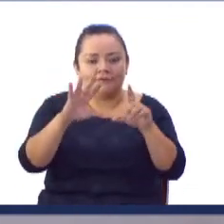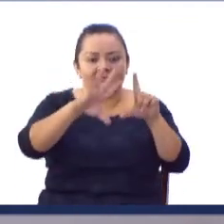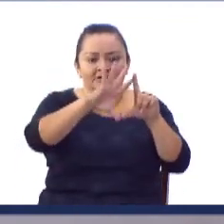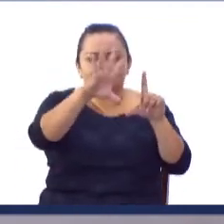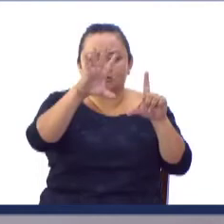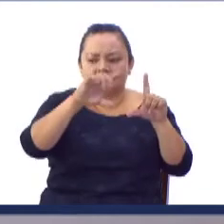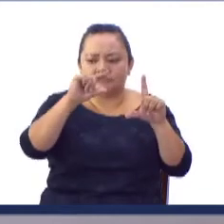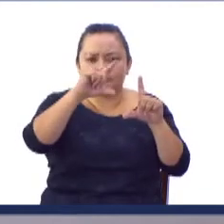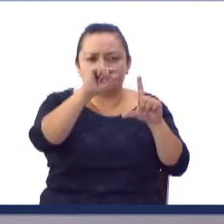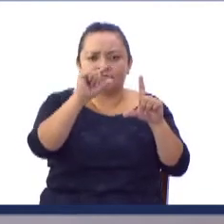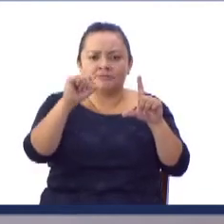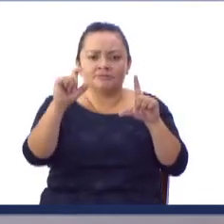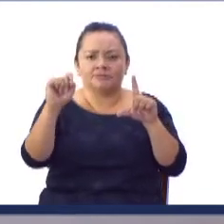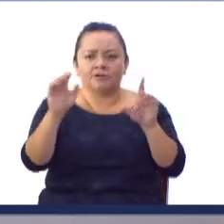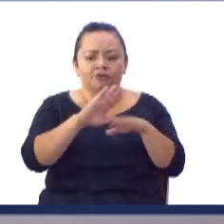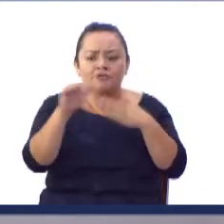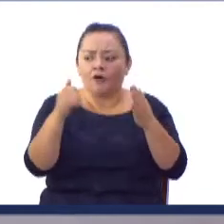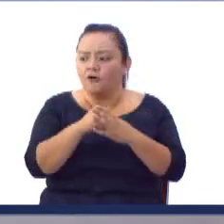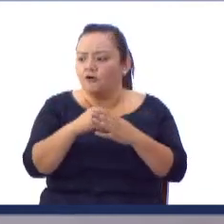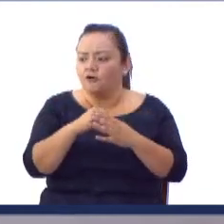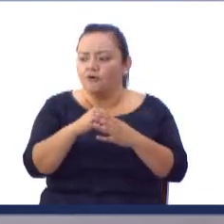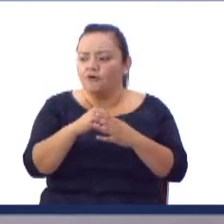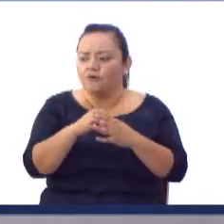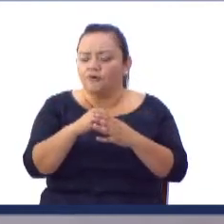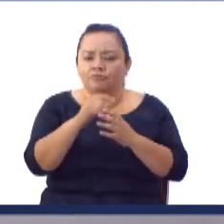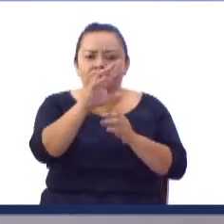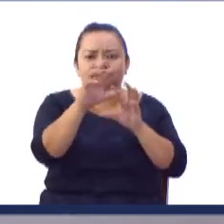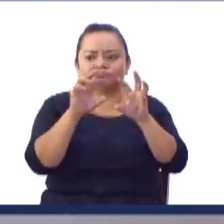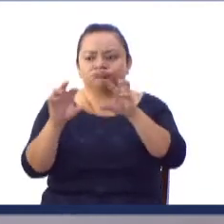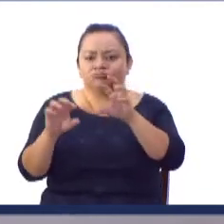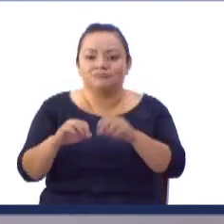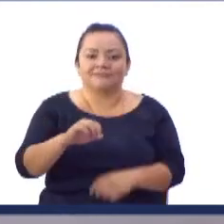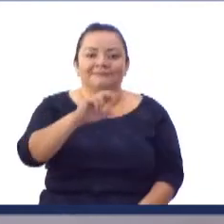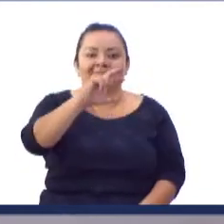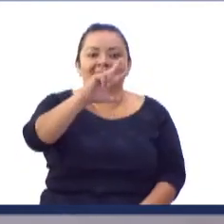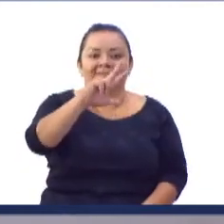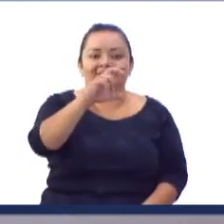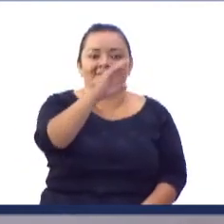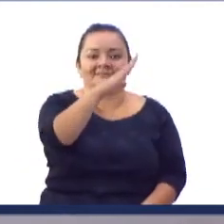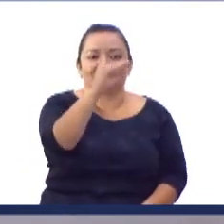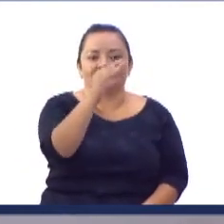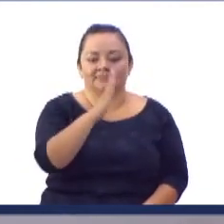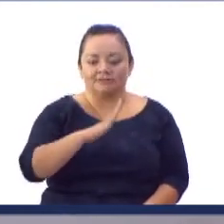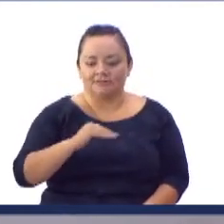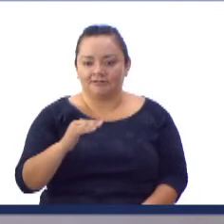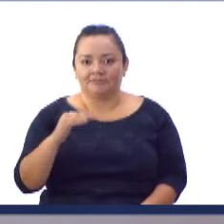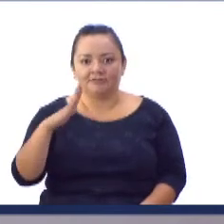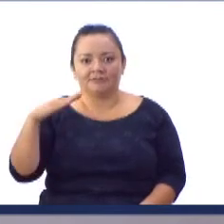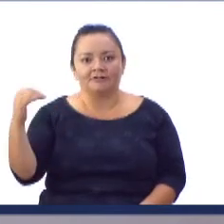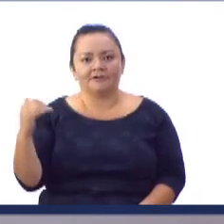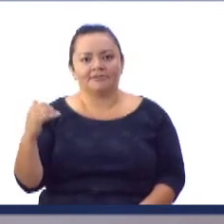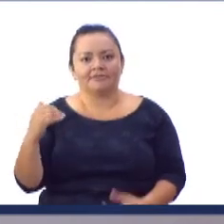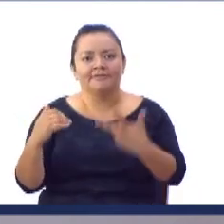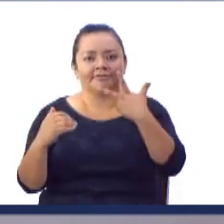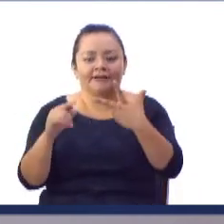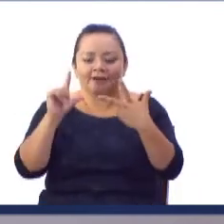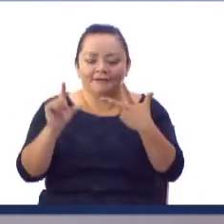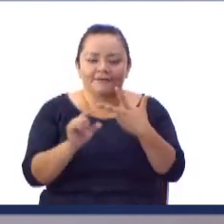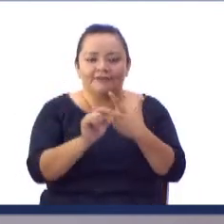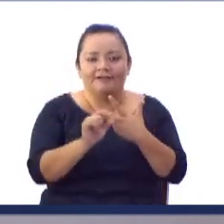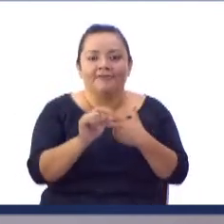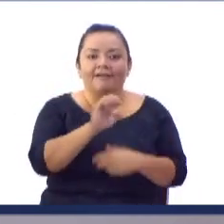mira todo rosado y sólo tres pedacitos se miran en blanco en toda américa el pedacito del